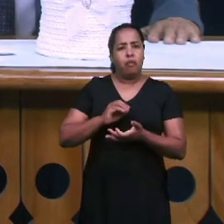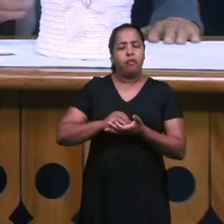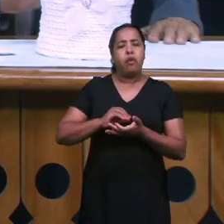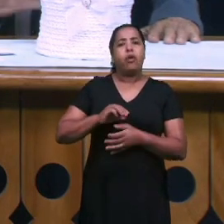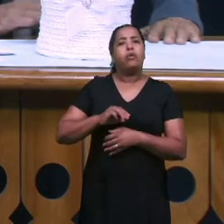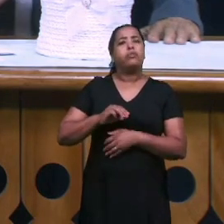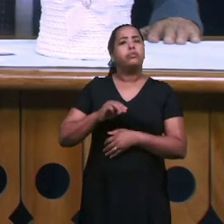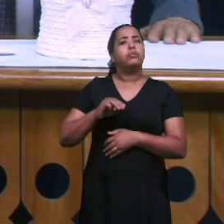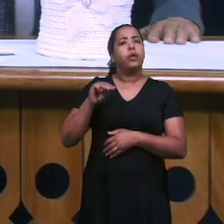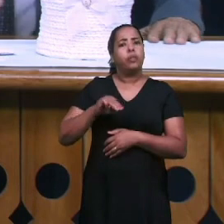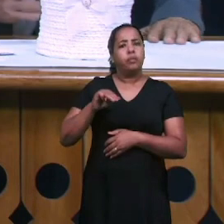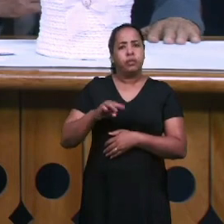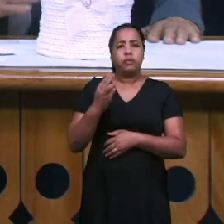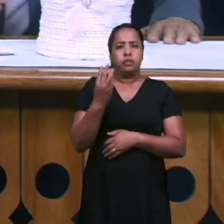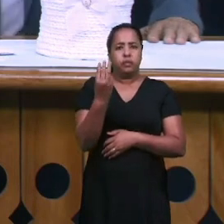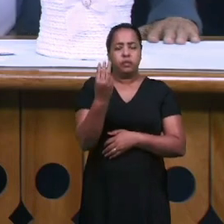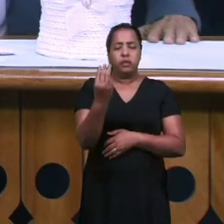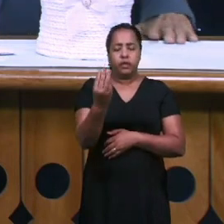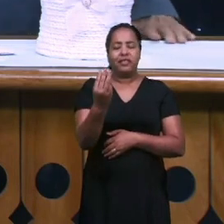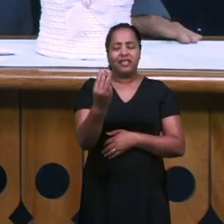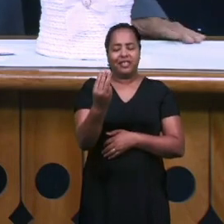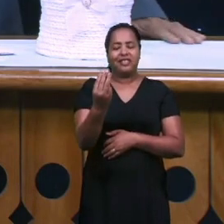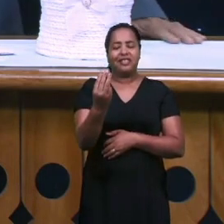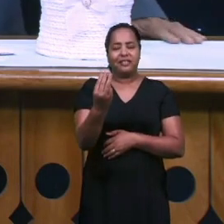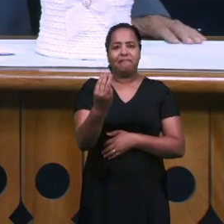a estar glorificando.